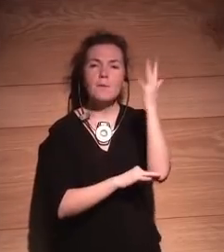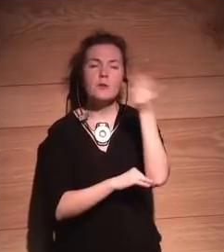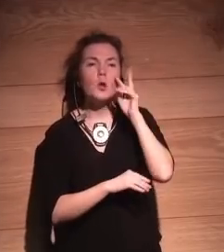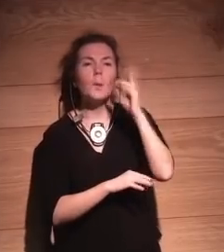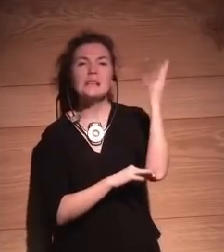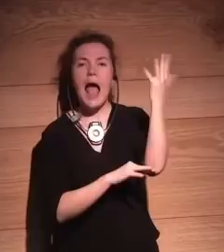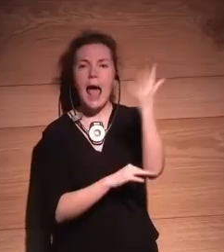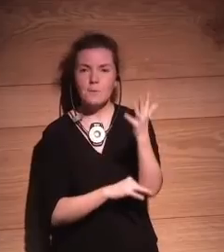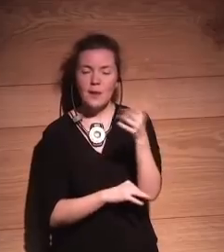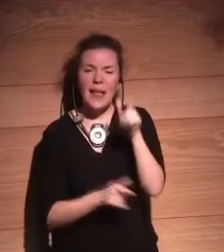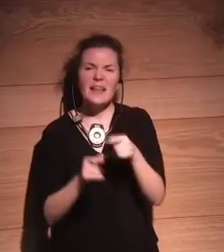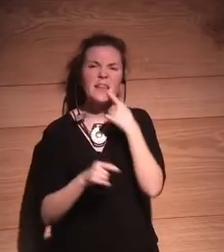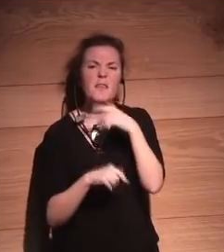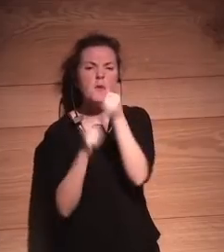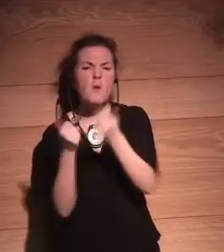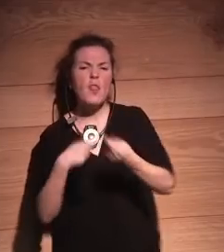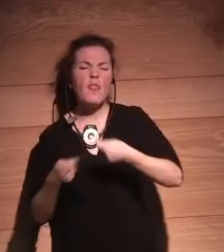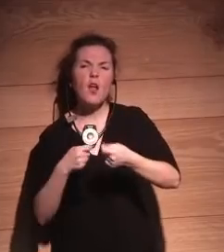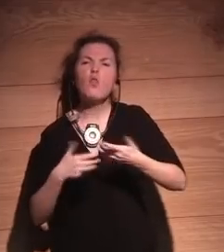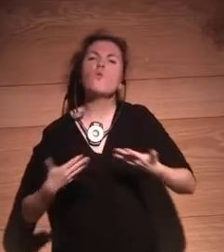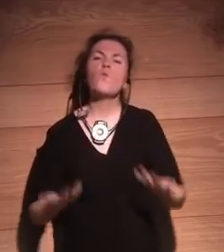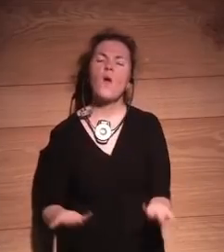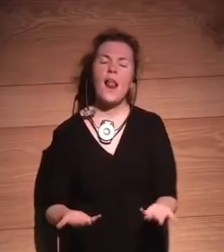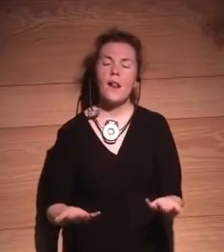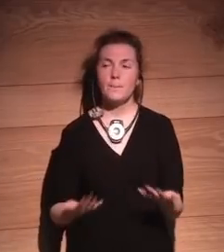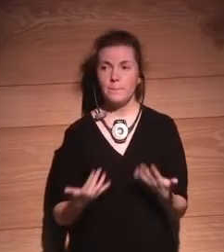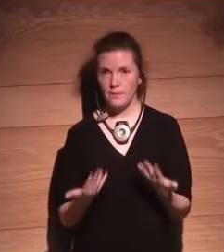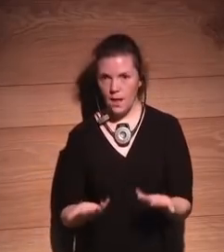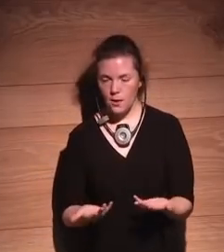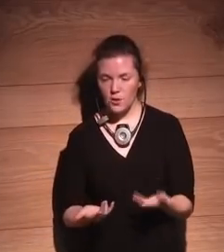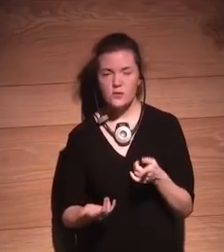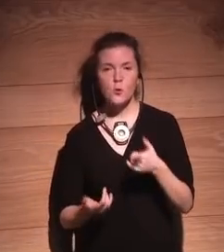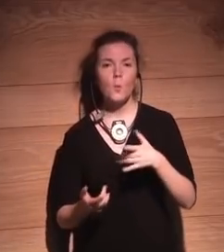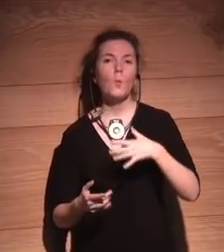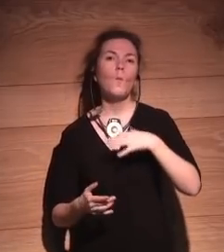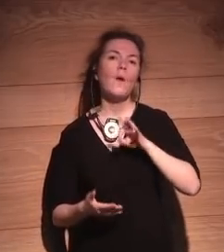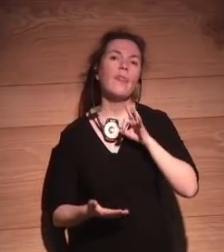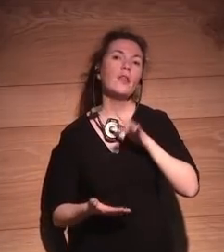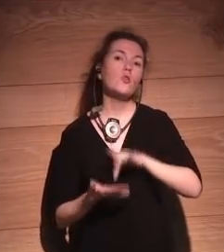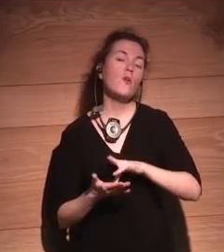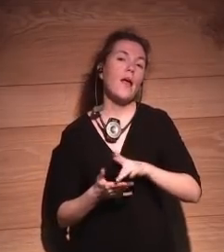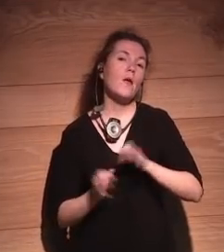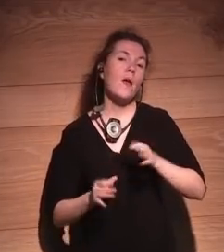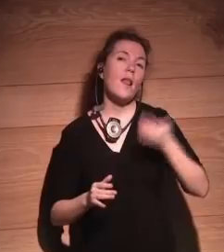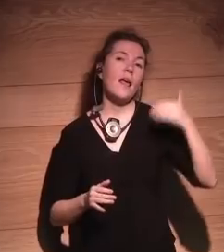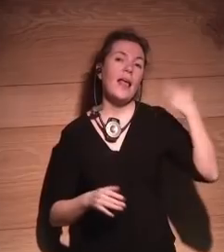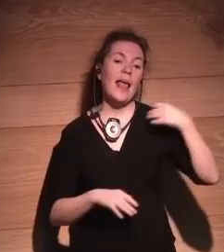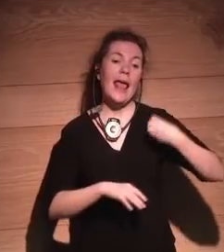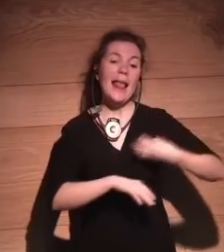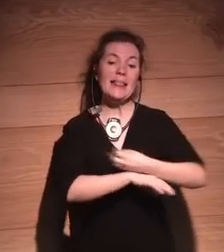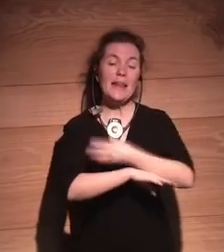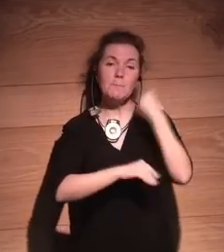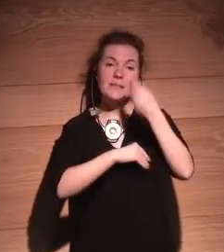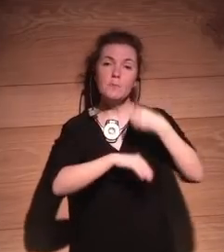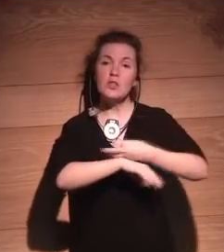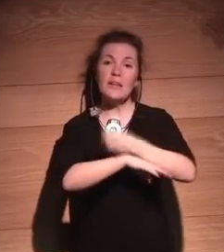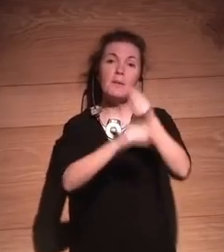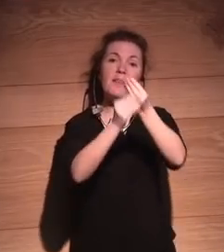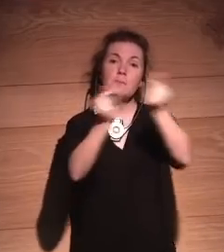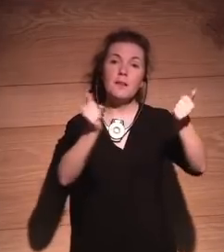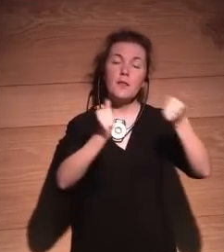los árboles. Cuando la gente te dice, oye, ¿el modelo de negocio cuál es? Claro, es que esto nos puede estar pasando como pasó cuando el tren creíamos que iba a desaparecer,